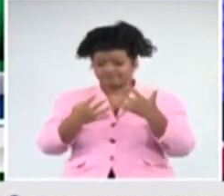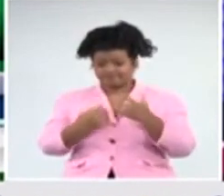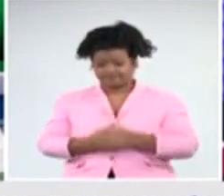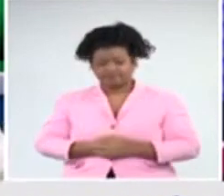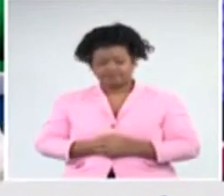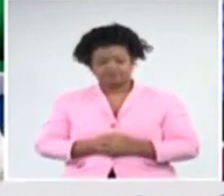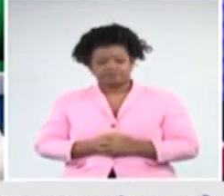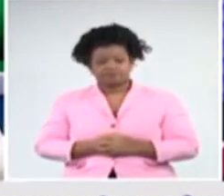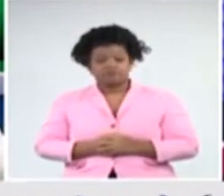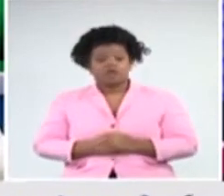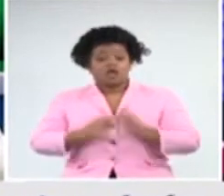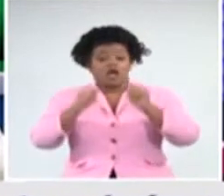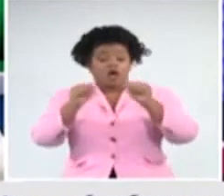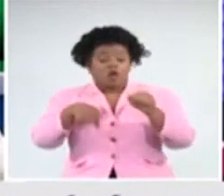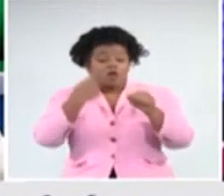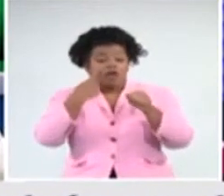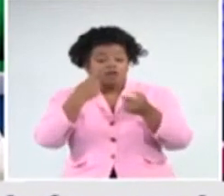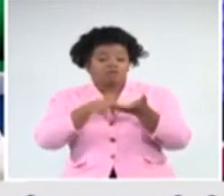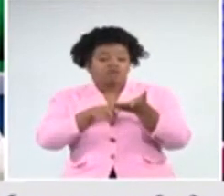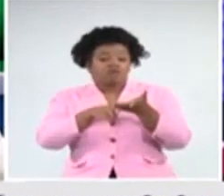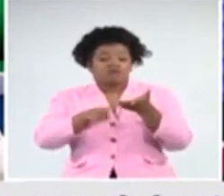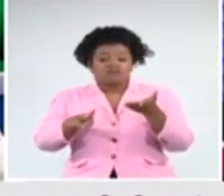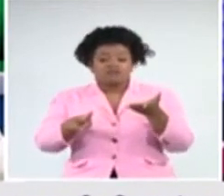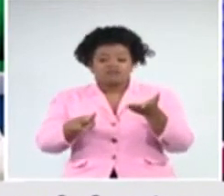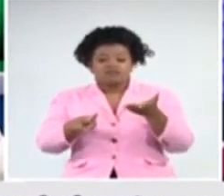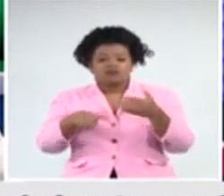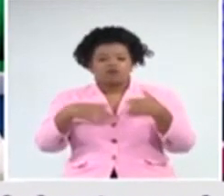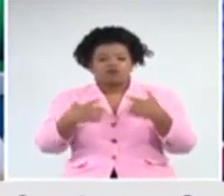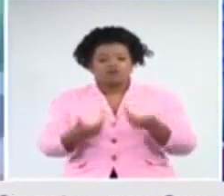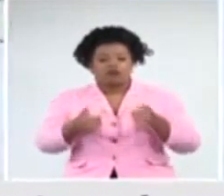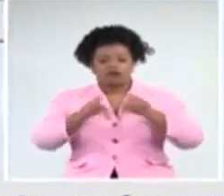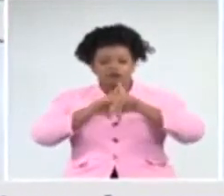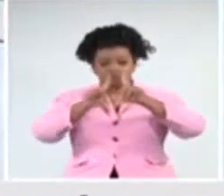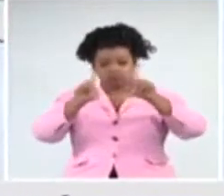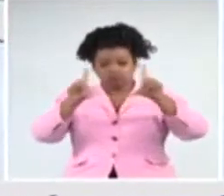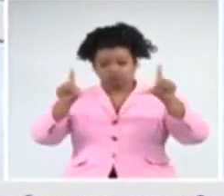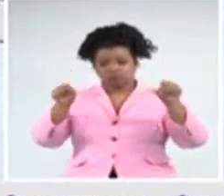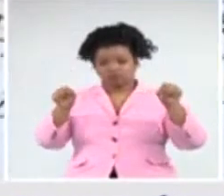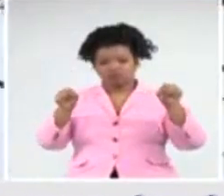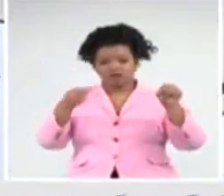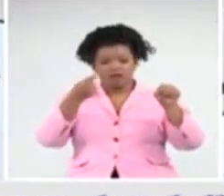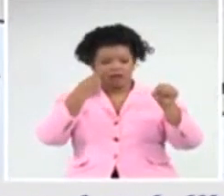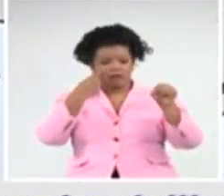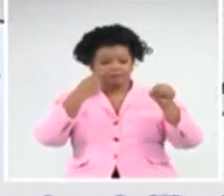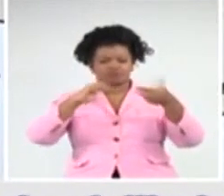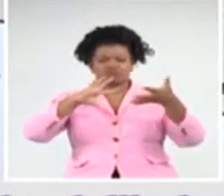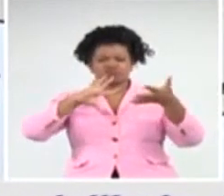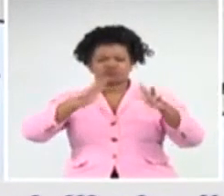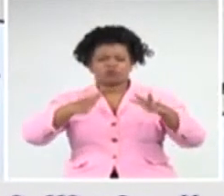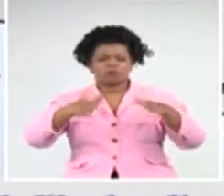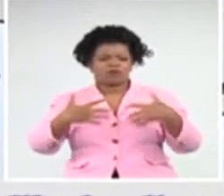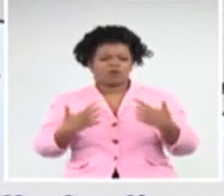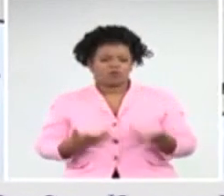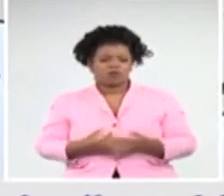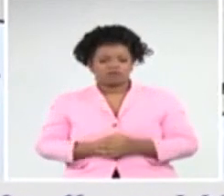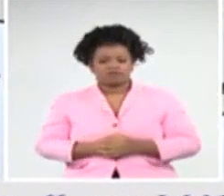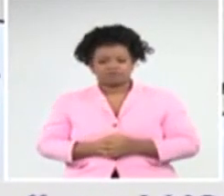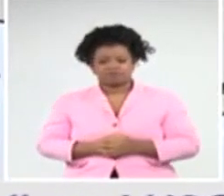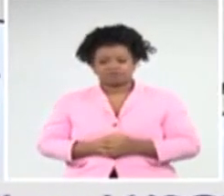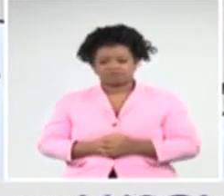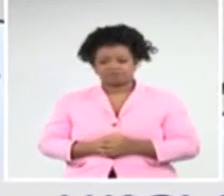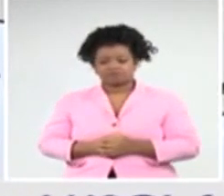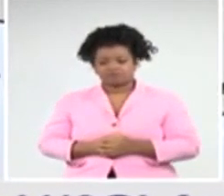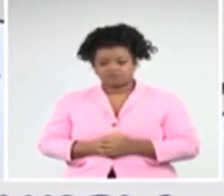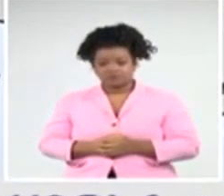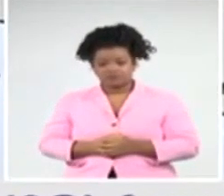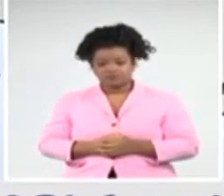sí vamos a las provincias y los territorios y vamos a ir viendo la complejidad. La complejidad